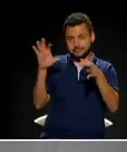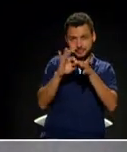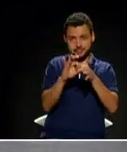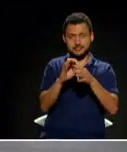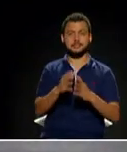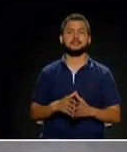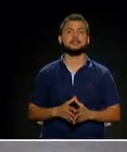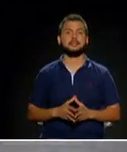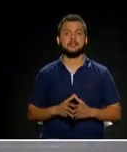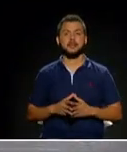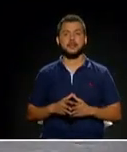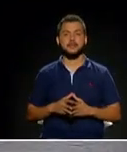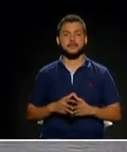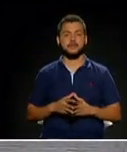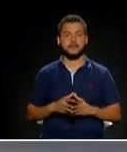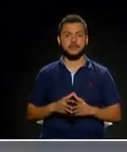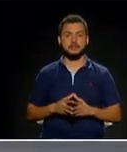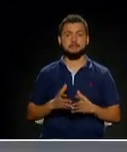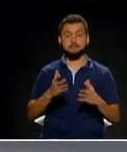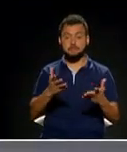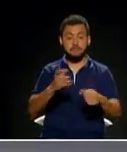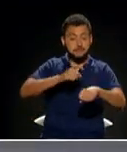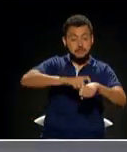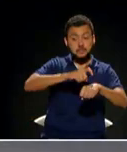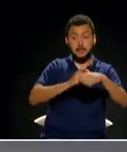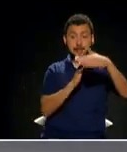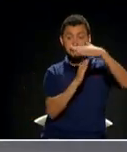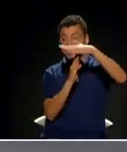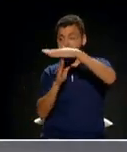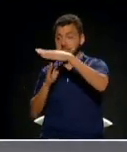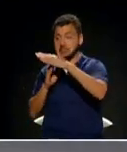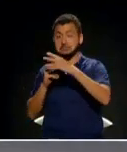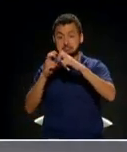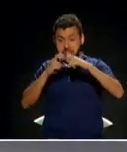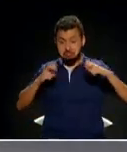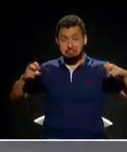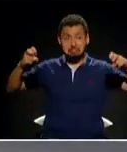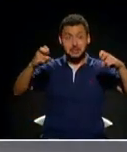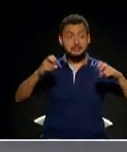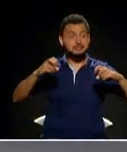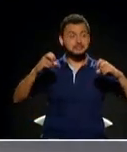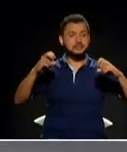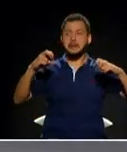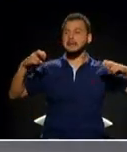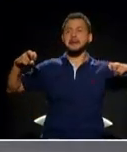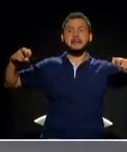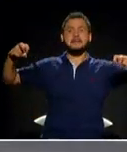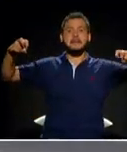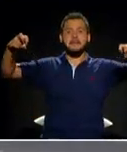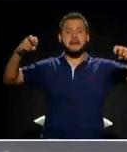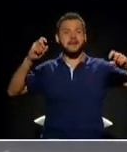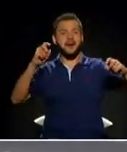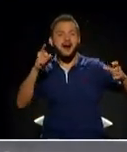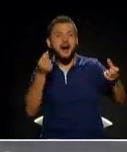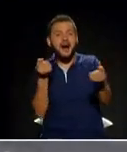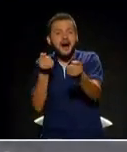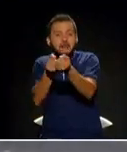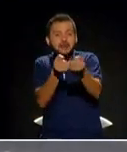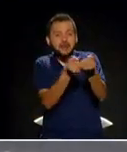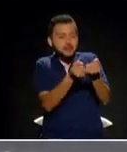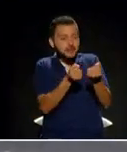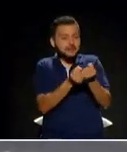que ya la hemos entonces compartido bueno están animadas las barras ahí con intención de aplausos para sus candidatos en las